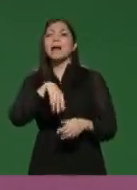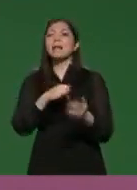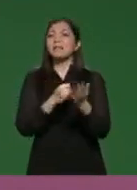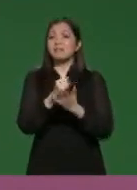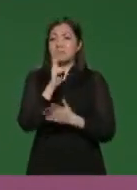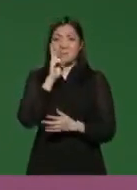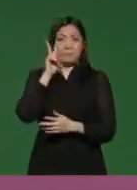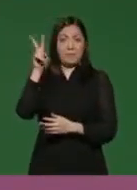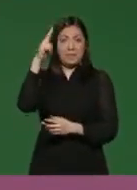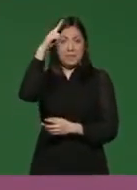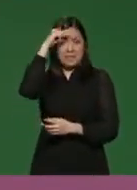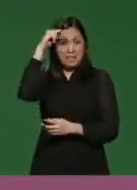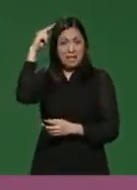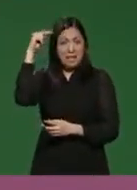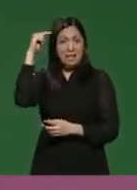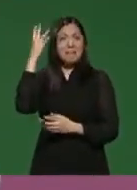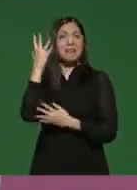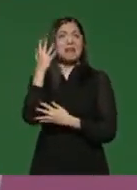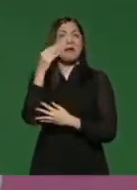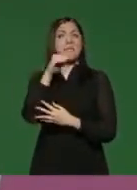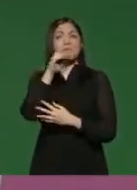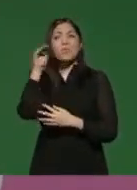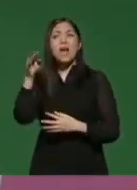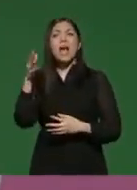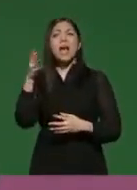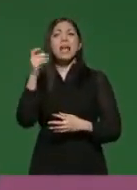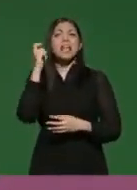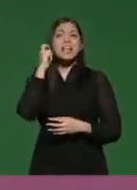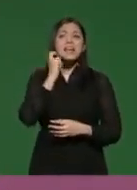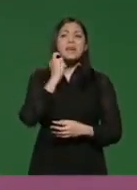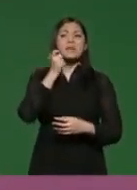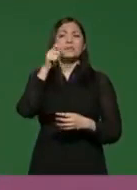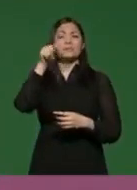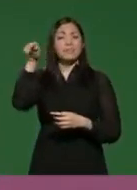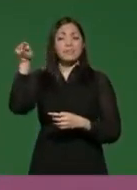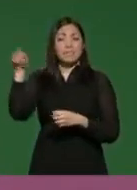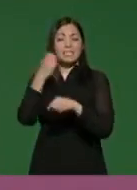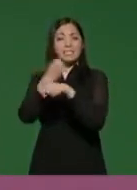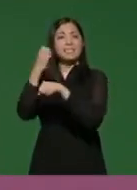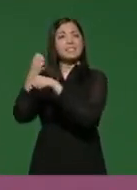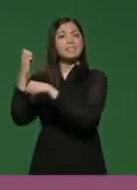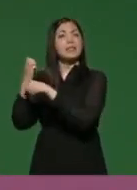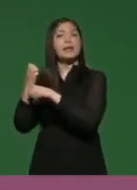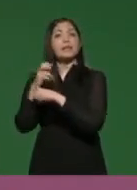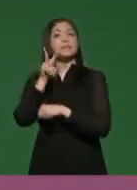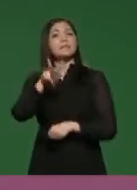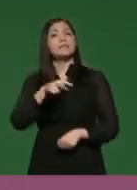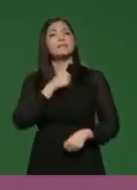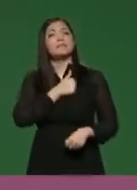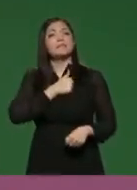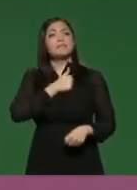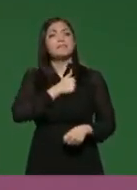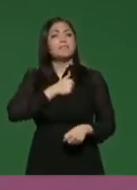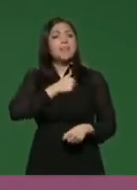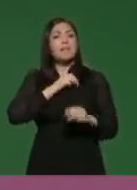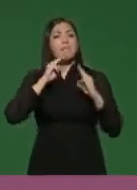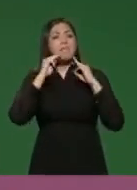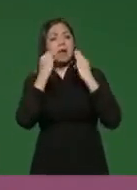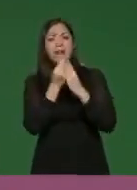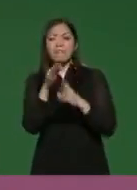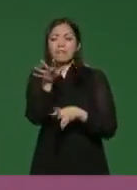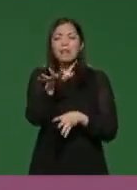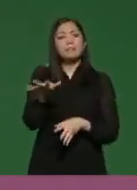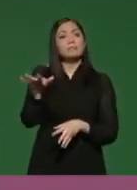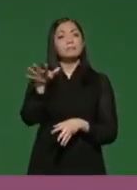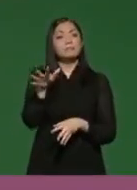Michoacán, Zacatecas, Guerrero. Lo que era prosperidad, hoy es desolación. Lugares gobernados por el crimen. Eso